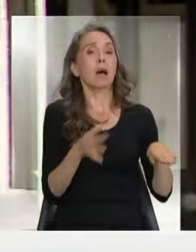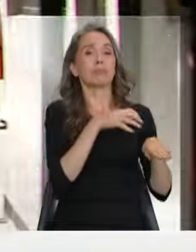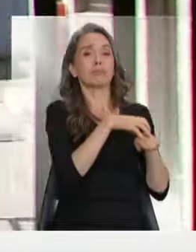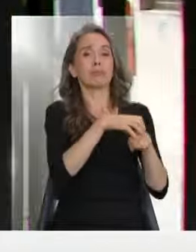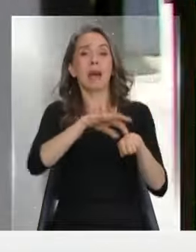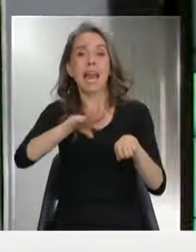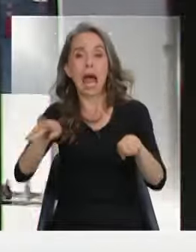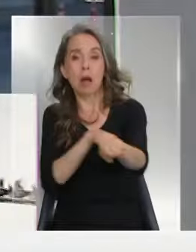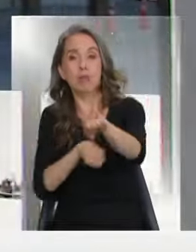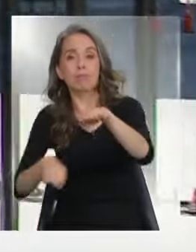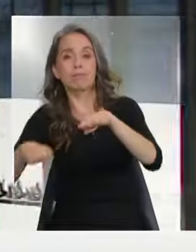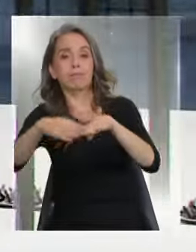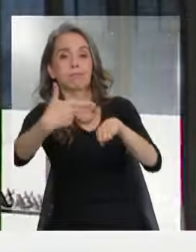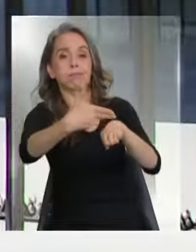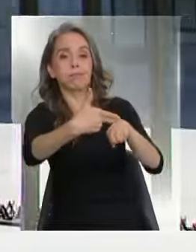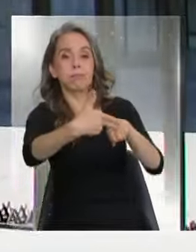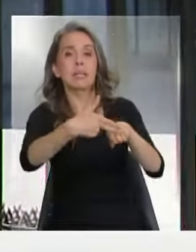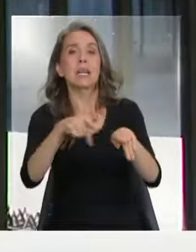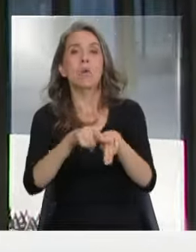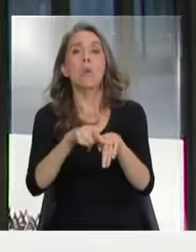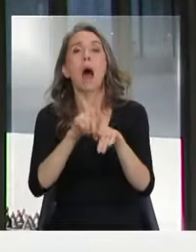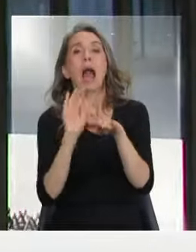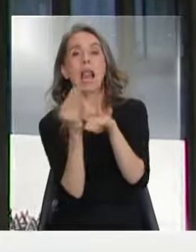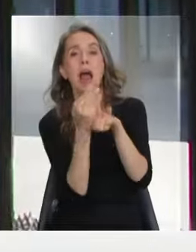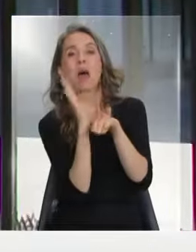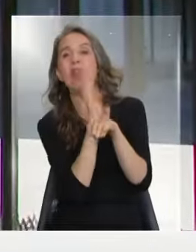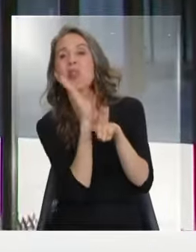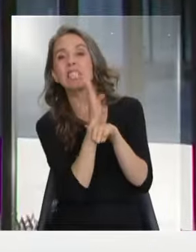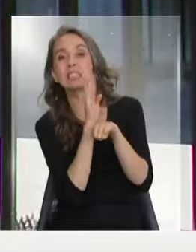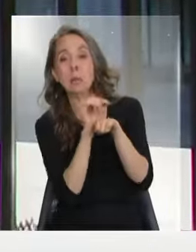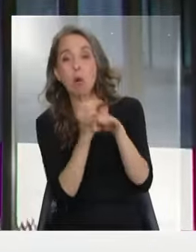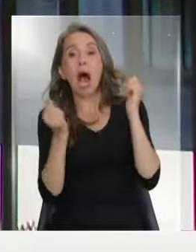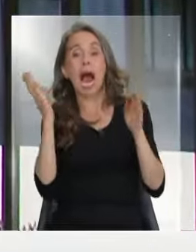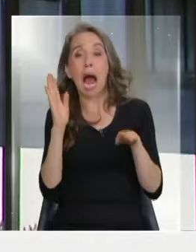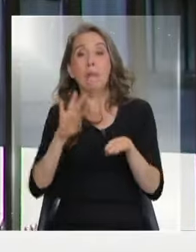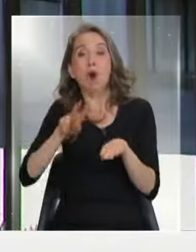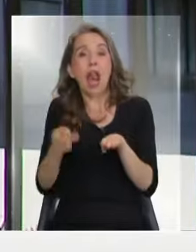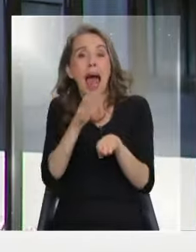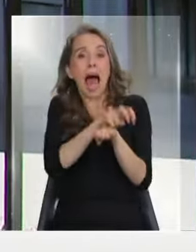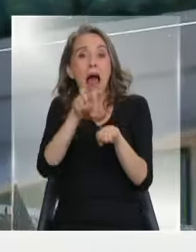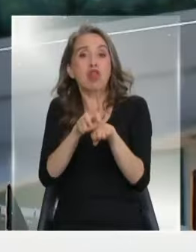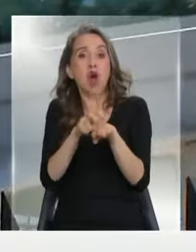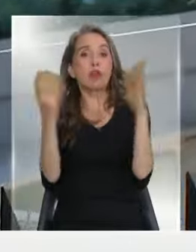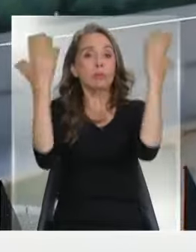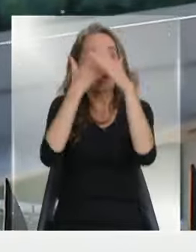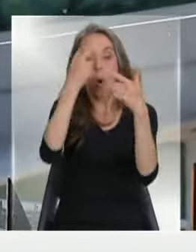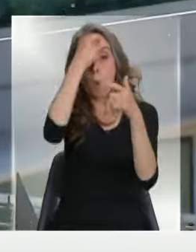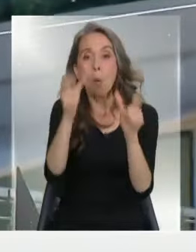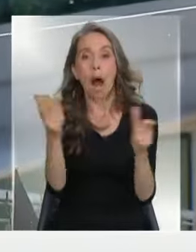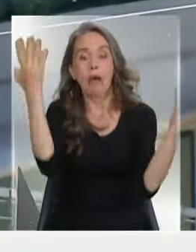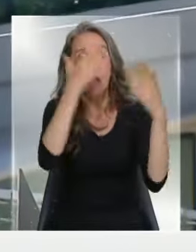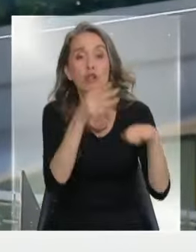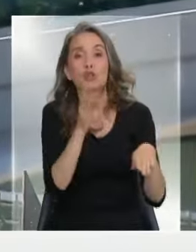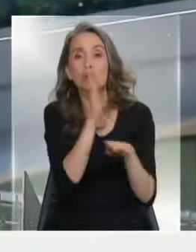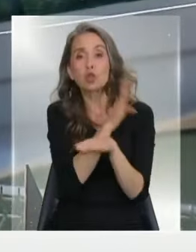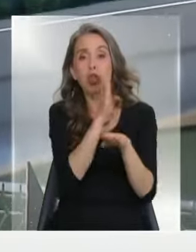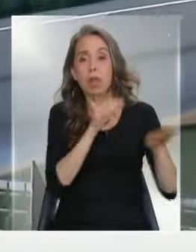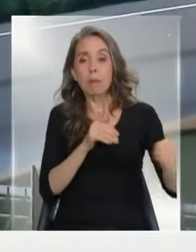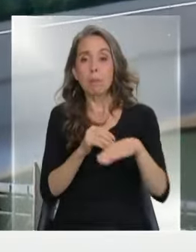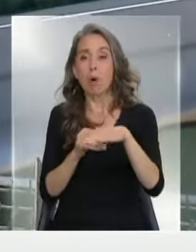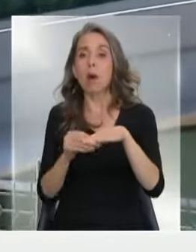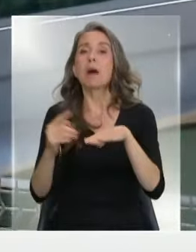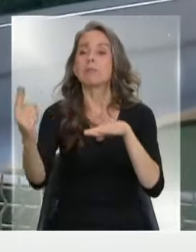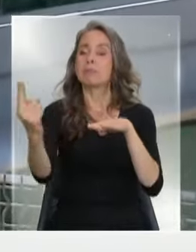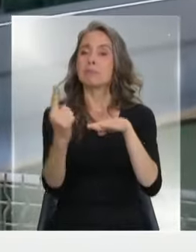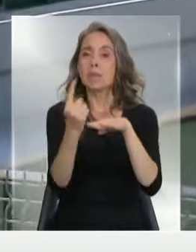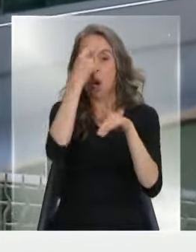por delincuentes. Cual caballo de Troya, el vehículo fue utilizado para ingresar sigilosamente y asaltar de manera veloz y agresiva